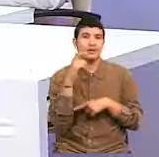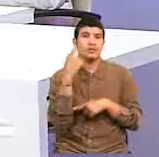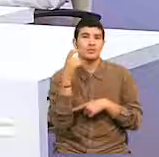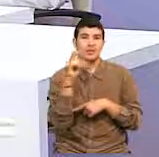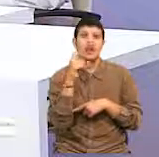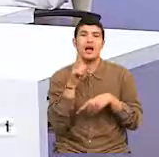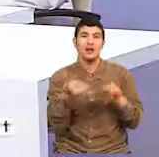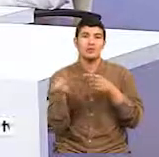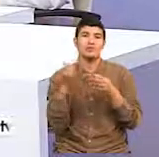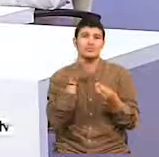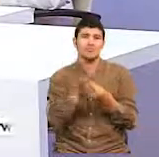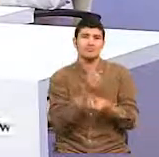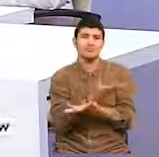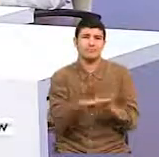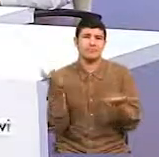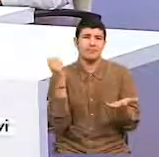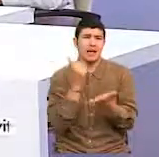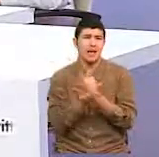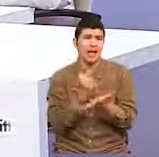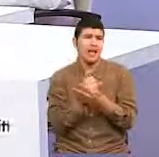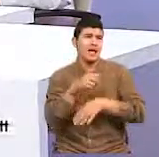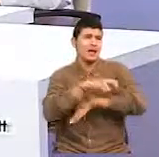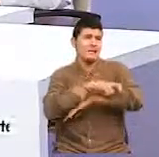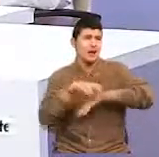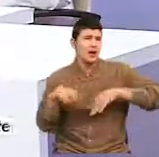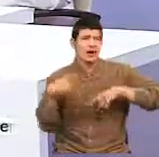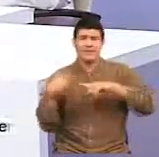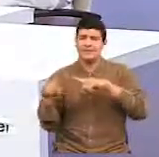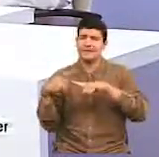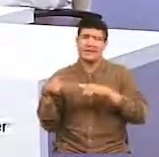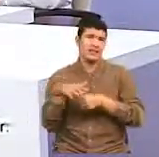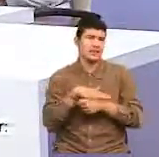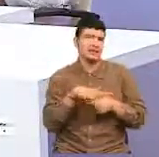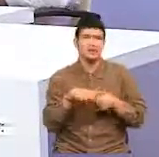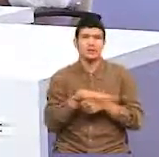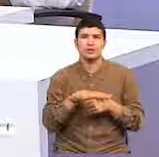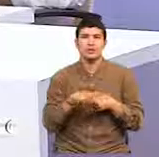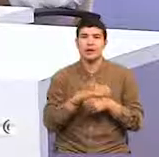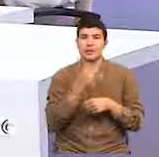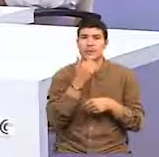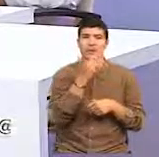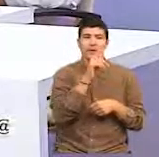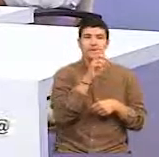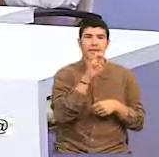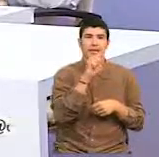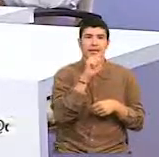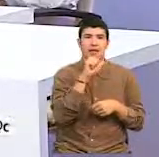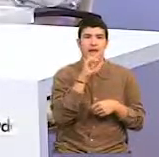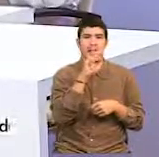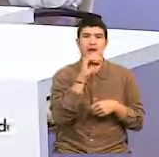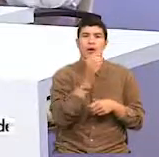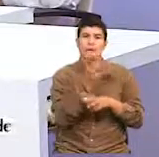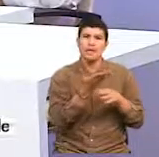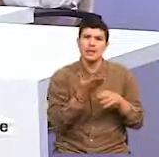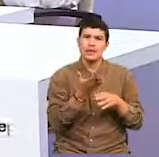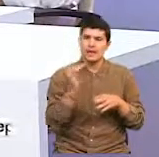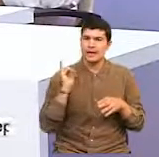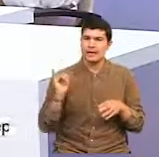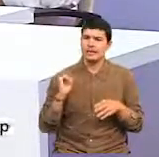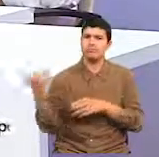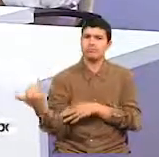de orden público, donde se presentan los hurtos, donde se presentan diferentes situaciones, y gremios como FENALCO piden que el ejército haga